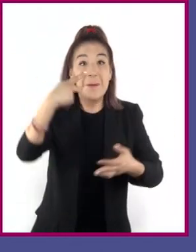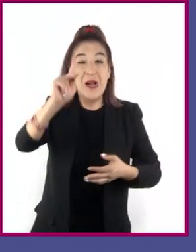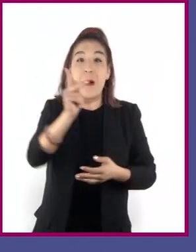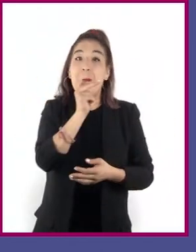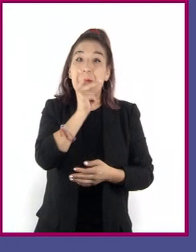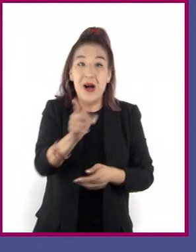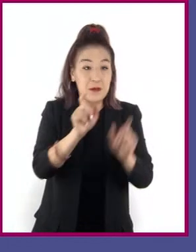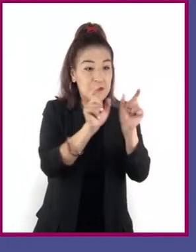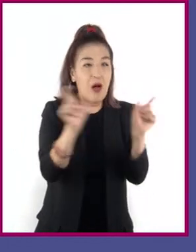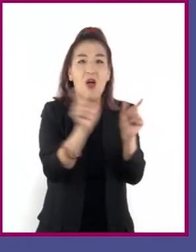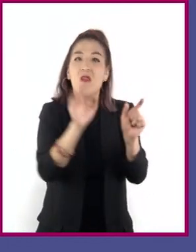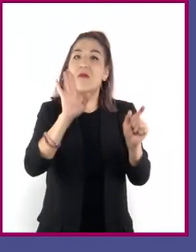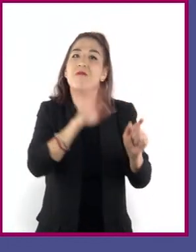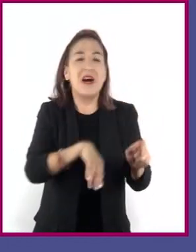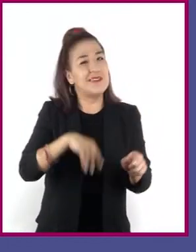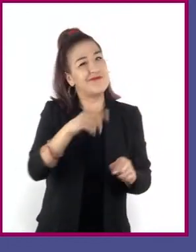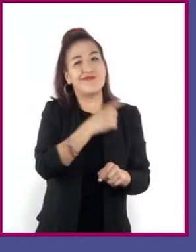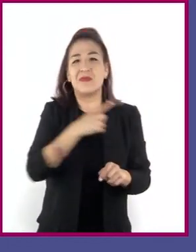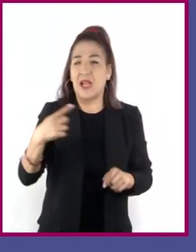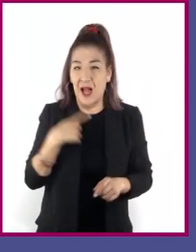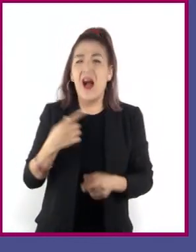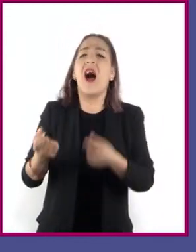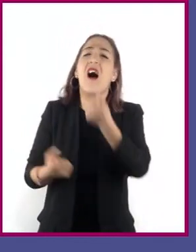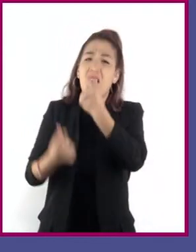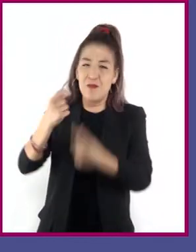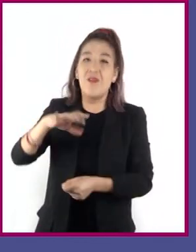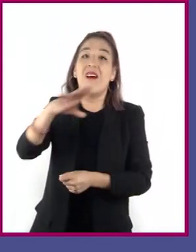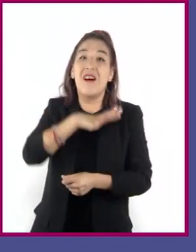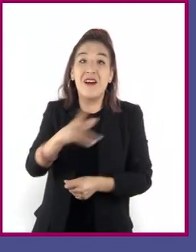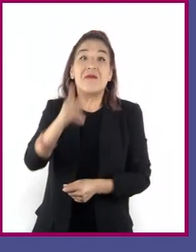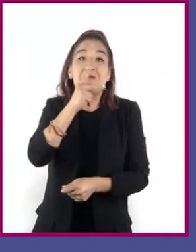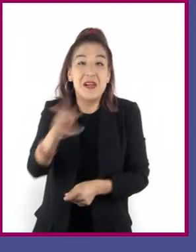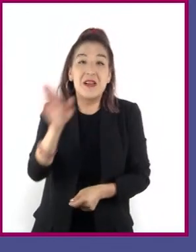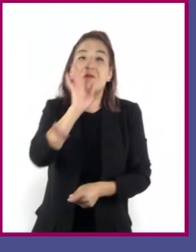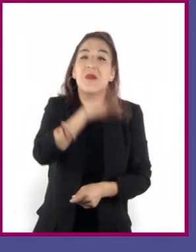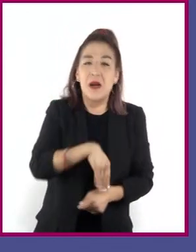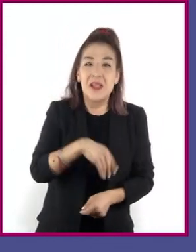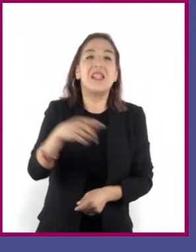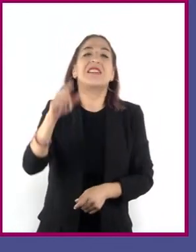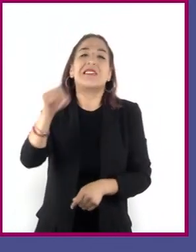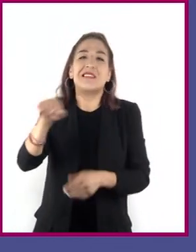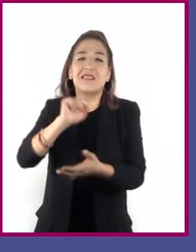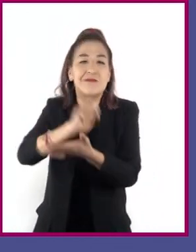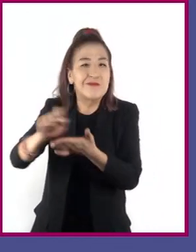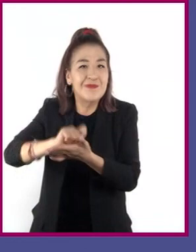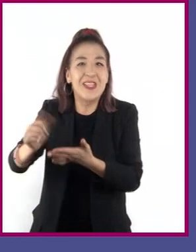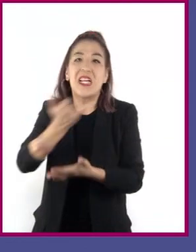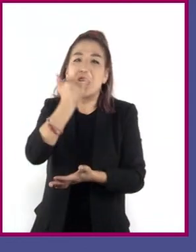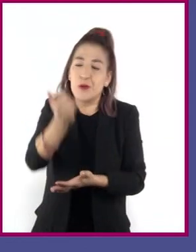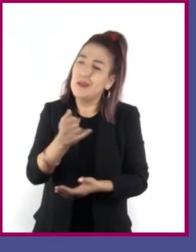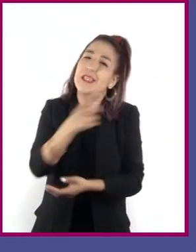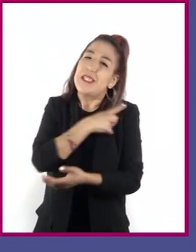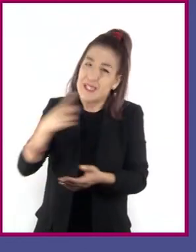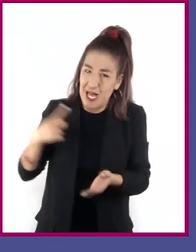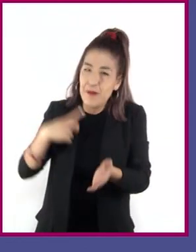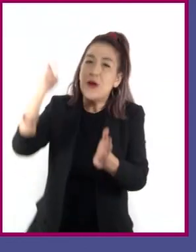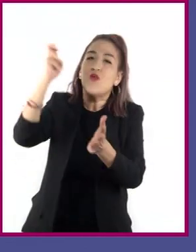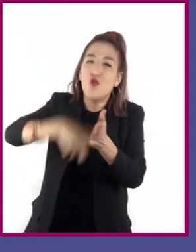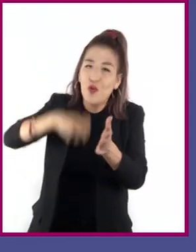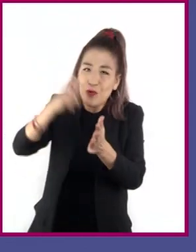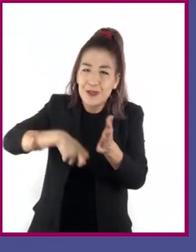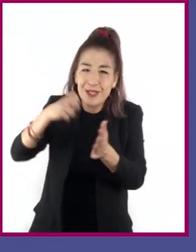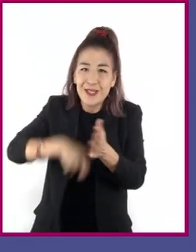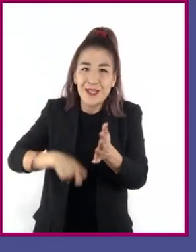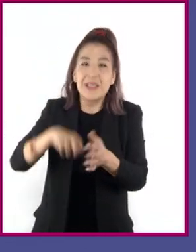aunque nos encontramos casos en donde hay faltas de ortografía en nuestra labor es corregirlas es a veces modificar